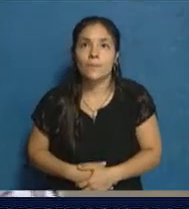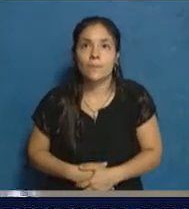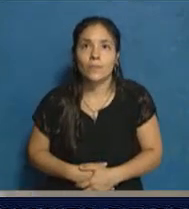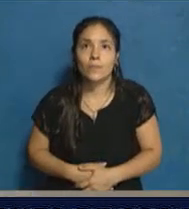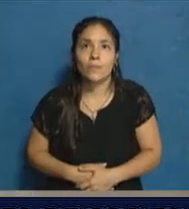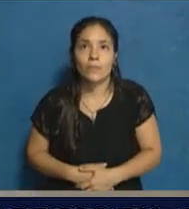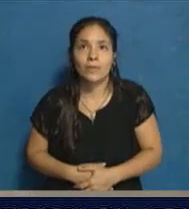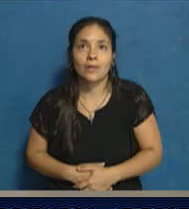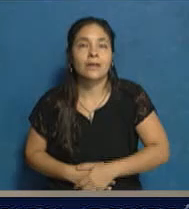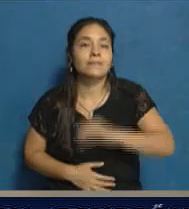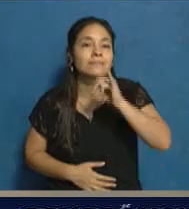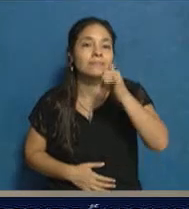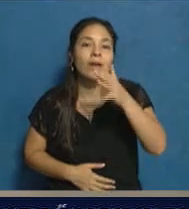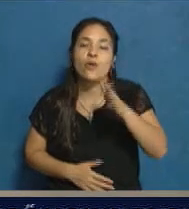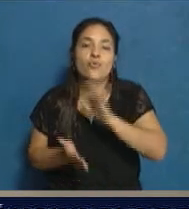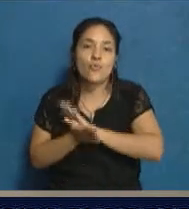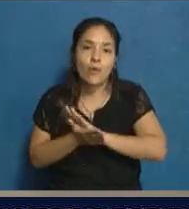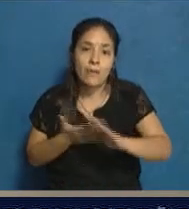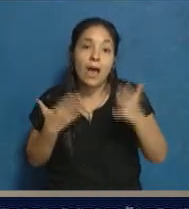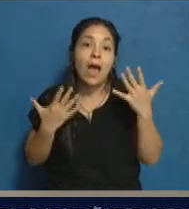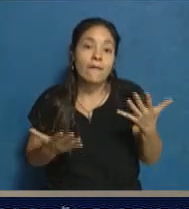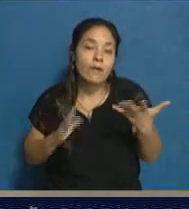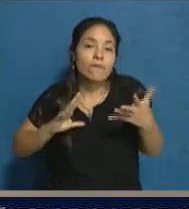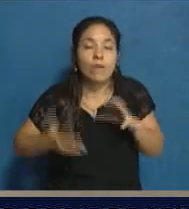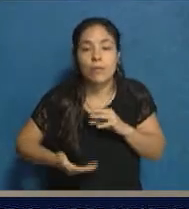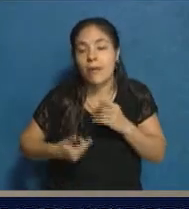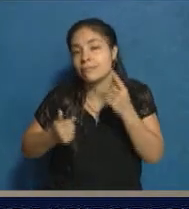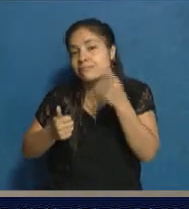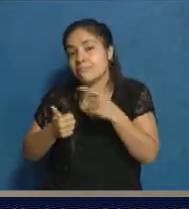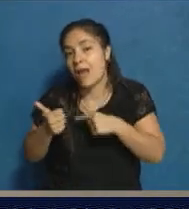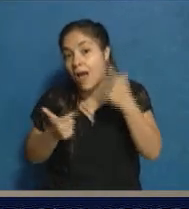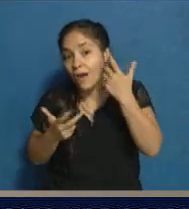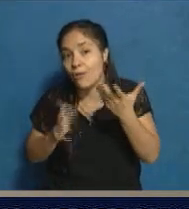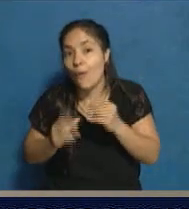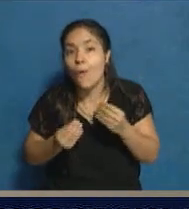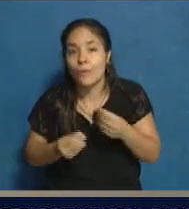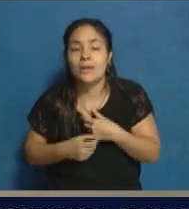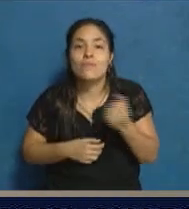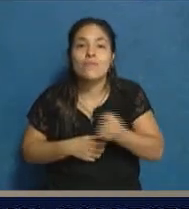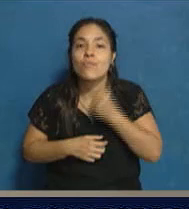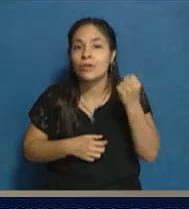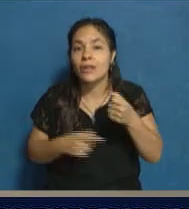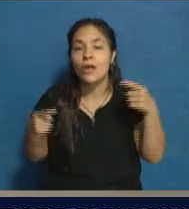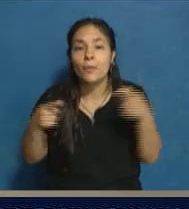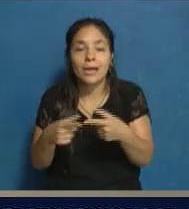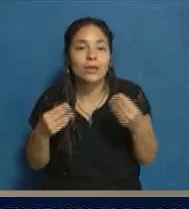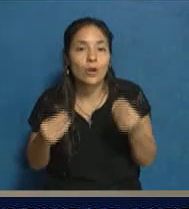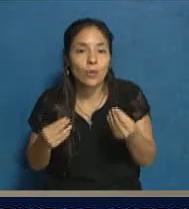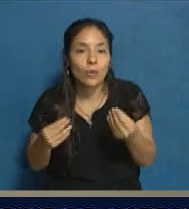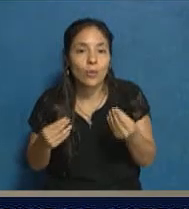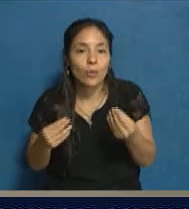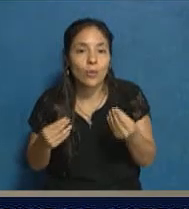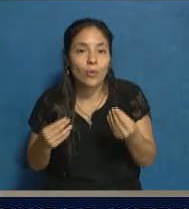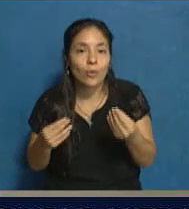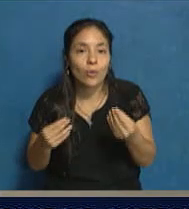una nueva aplicación, digamos, y se van a ir viendo un montón de métodos también, pero la idea es que empecemos a desnaturalizar lo que antes era como